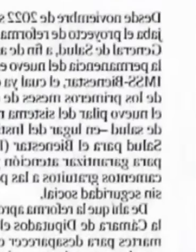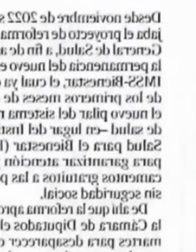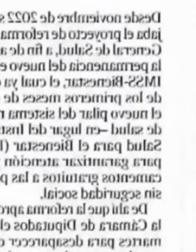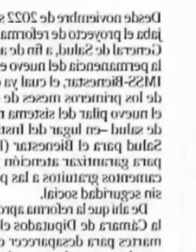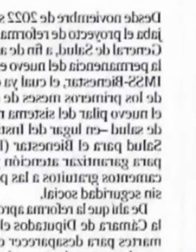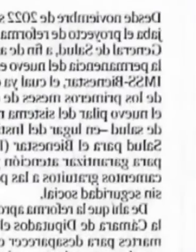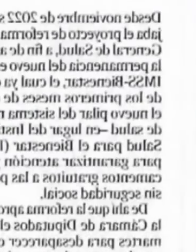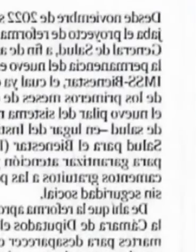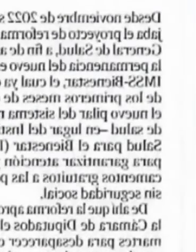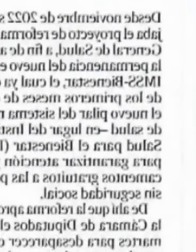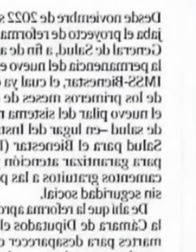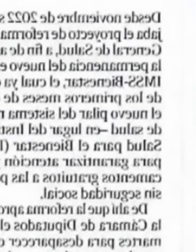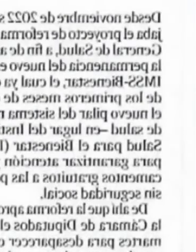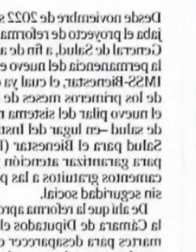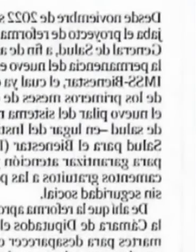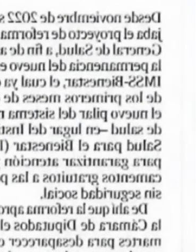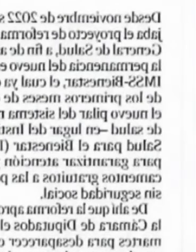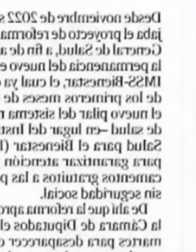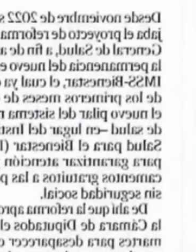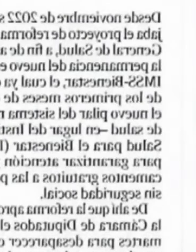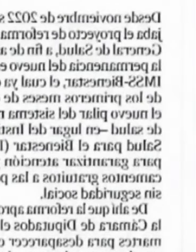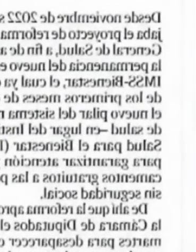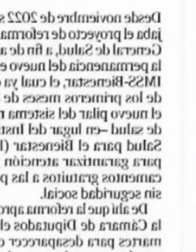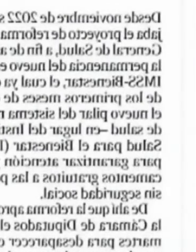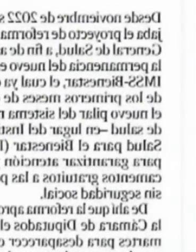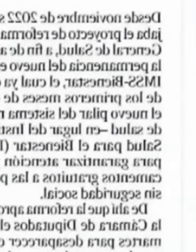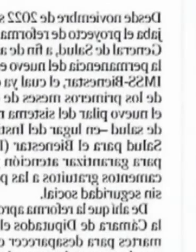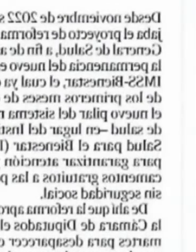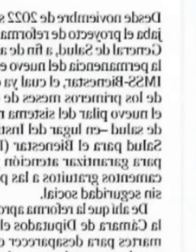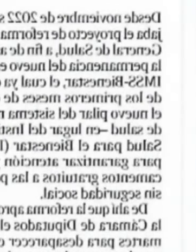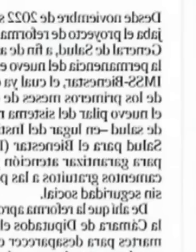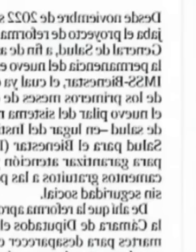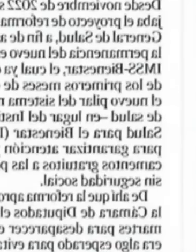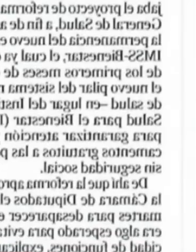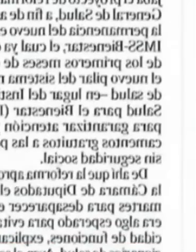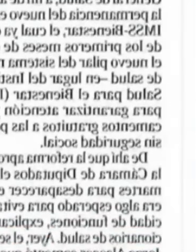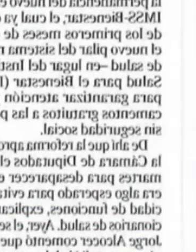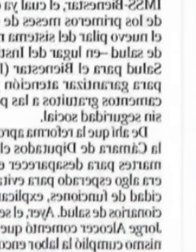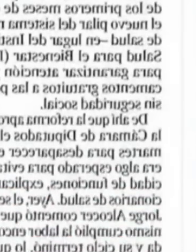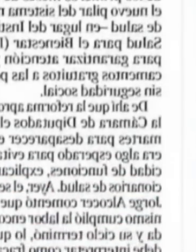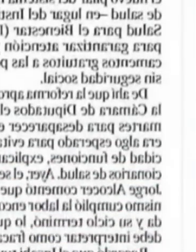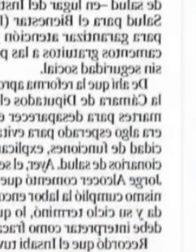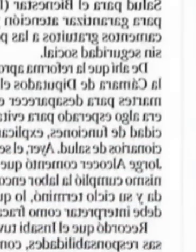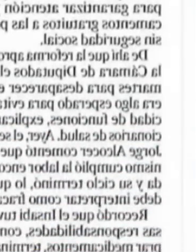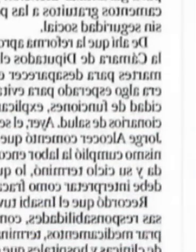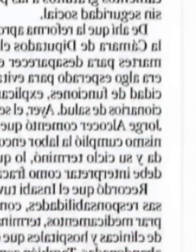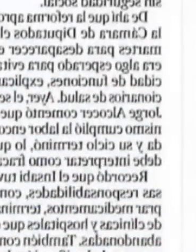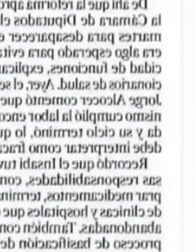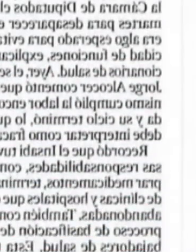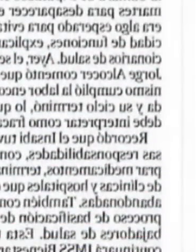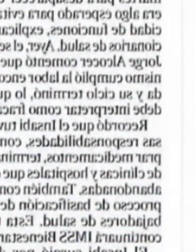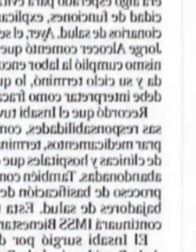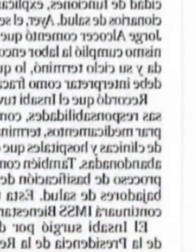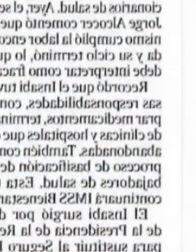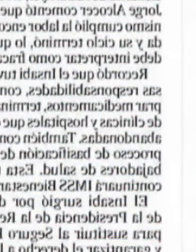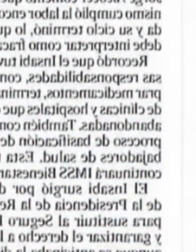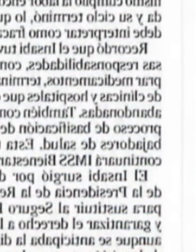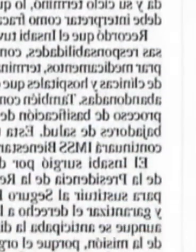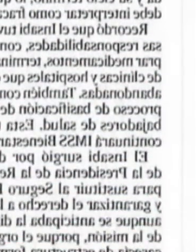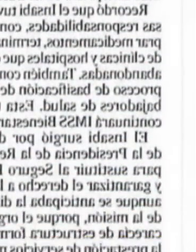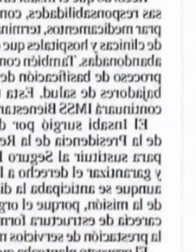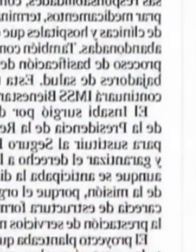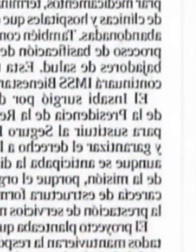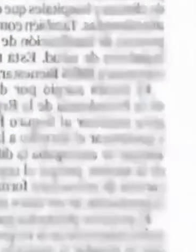se identificaron las carencias físicas y humanas en los servicios médicos, las cuales se agravaron con la pandemia